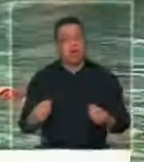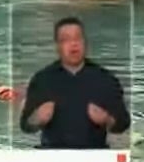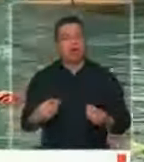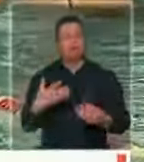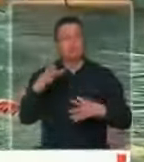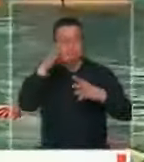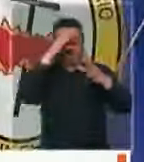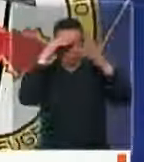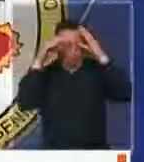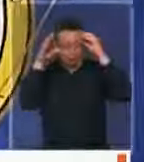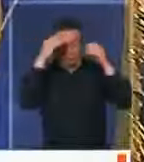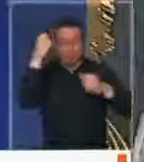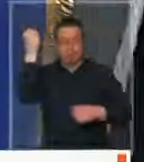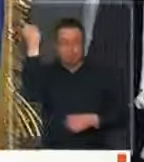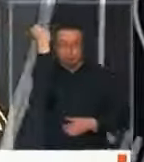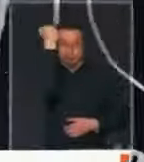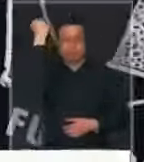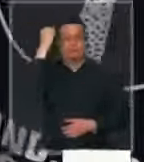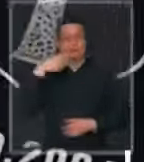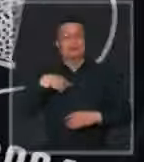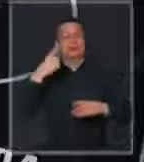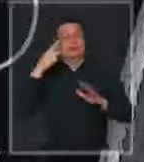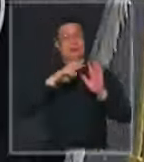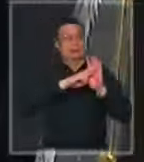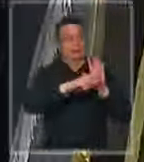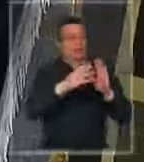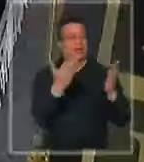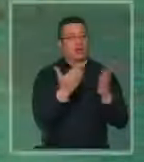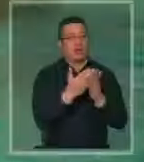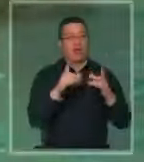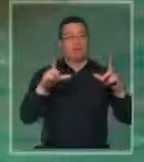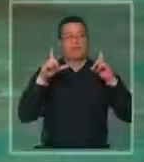inolvidable para algunos. Un sueño de representar a su colegio para otros. Olimpiadas que marcarán un año.